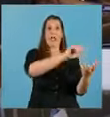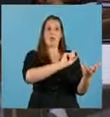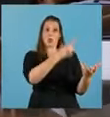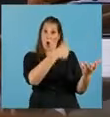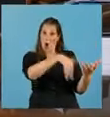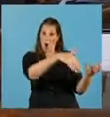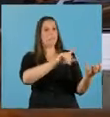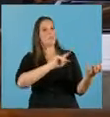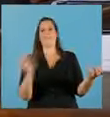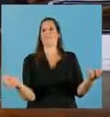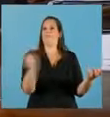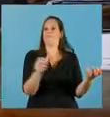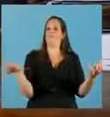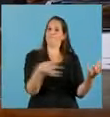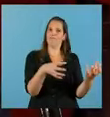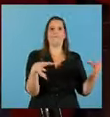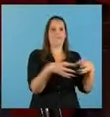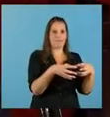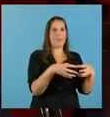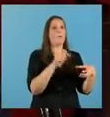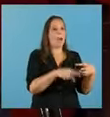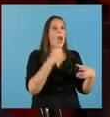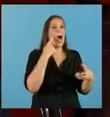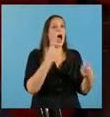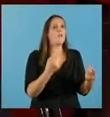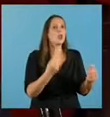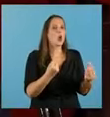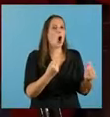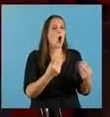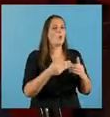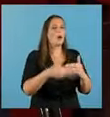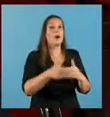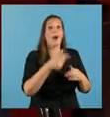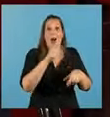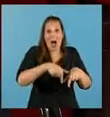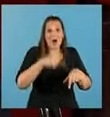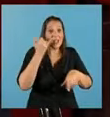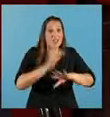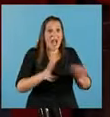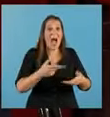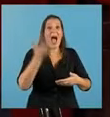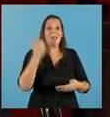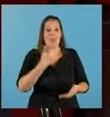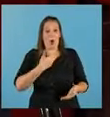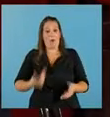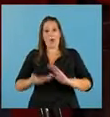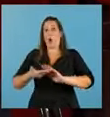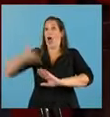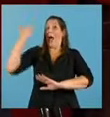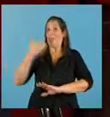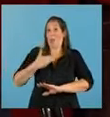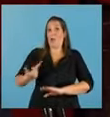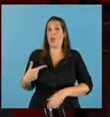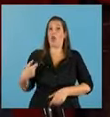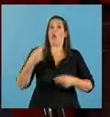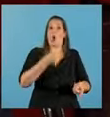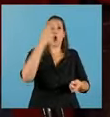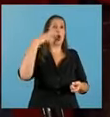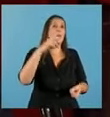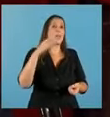como consecuencia de todas esas medidas, más del 90% del dinero que el gobierno anterior había declarado